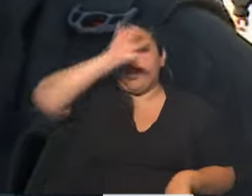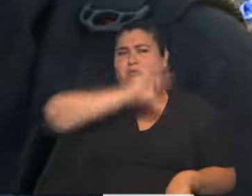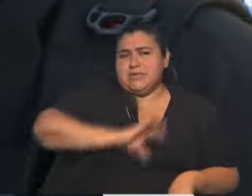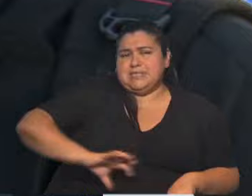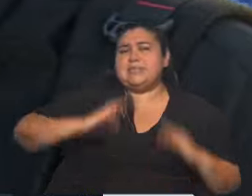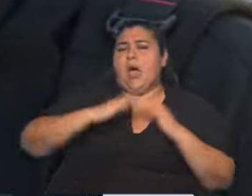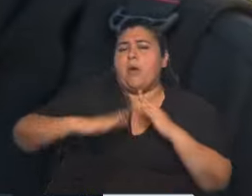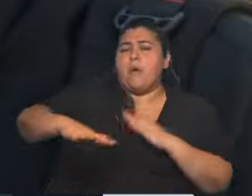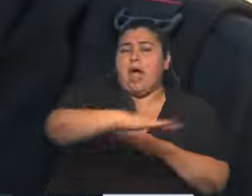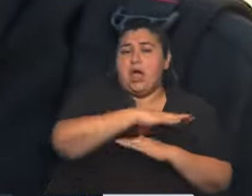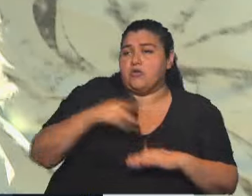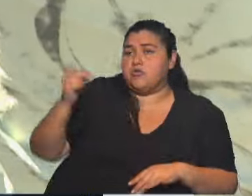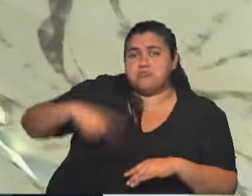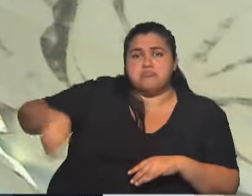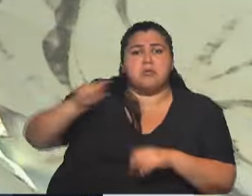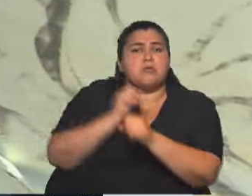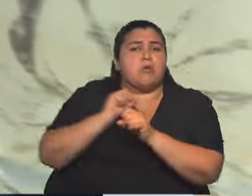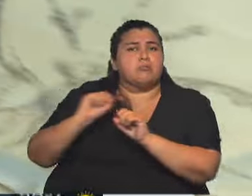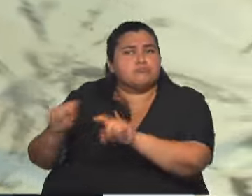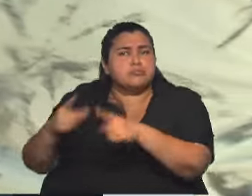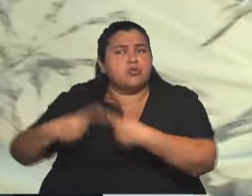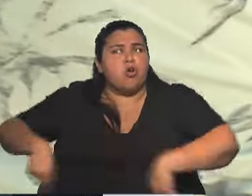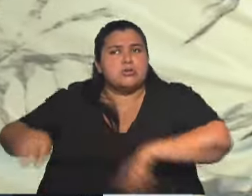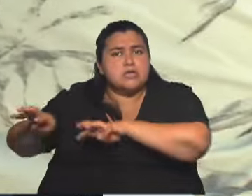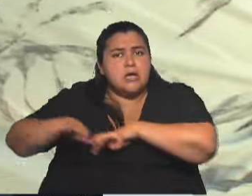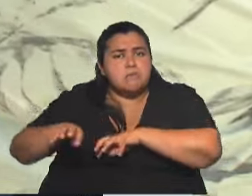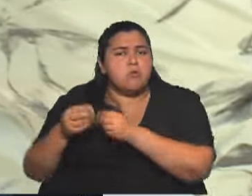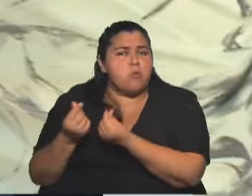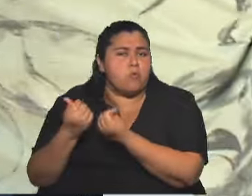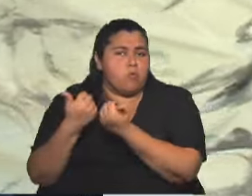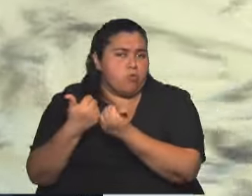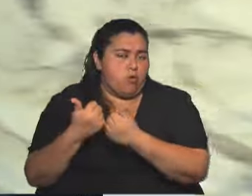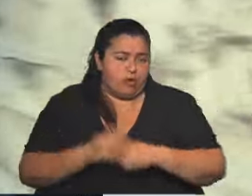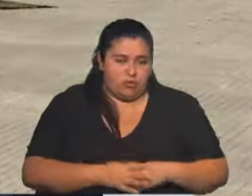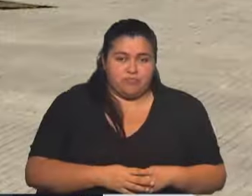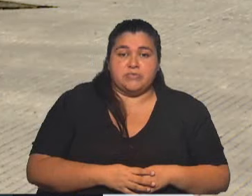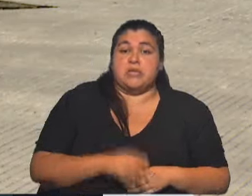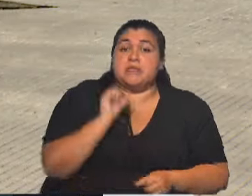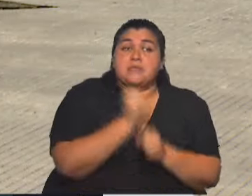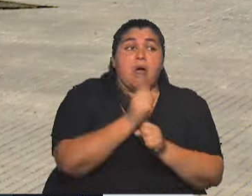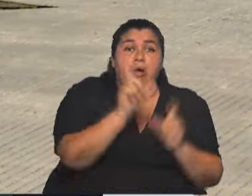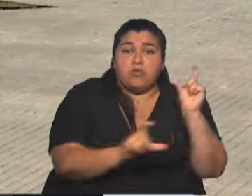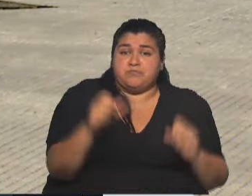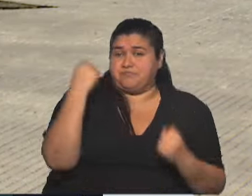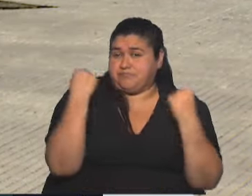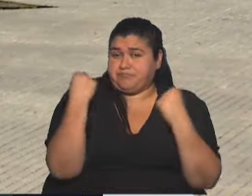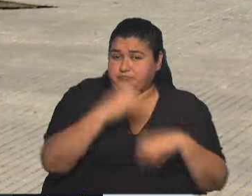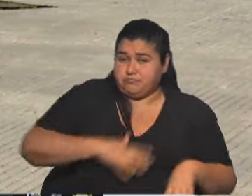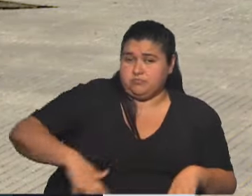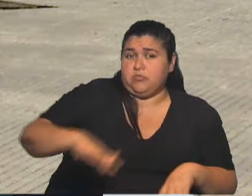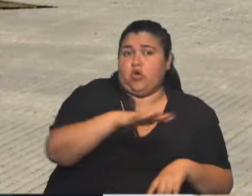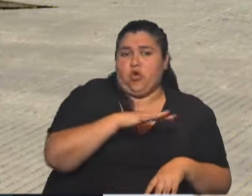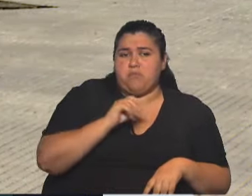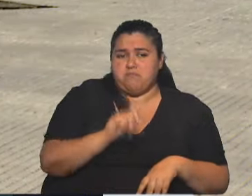porque son productores, son buenos productos y te abaratan mucho los costos a vos como consumidor. Trabajadores de la economía popular y